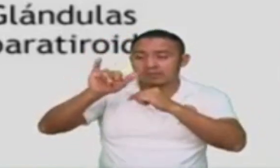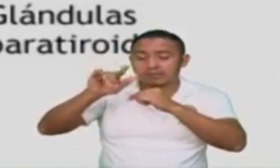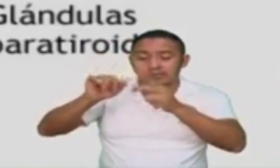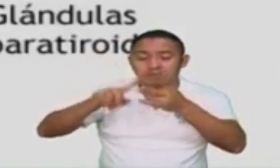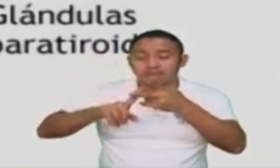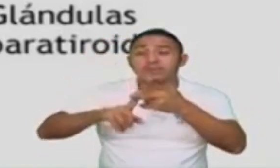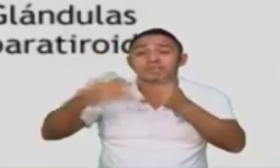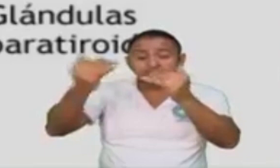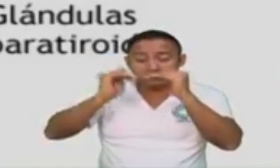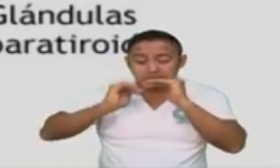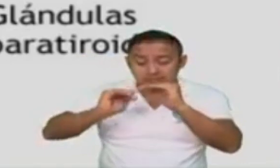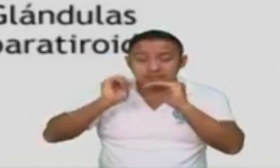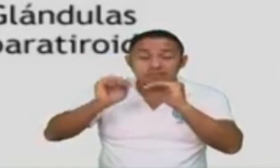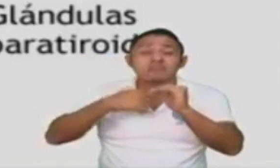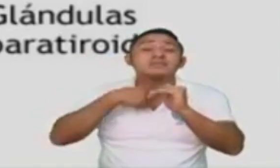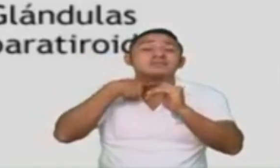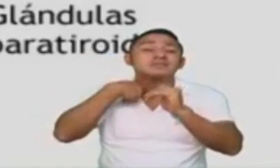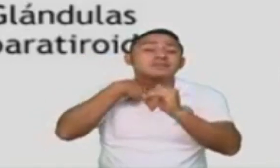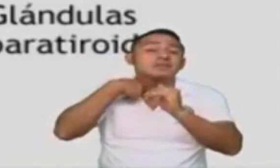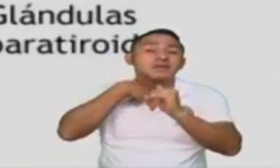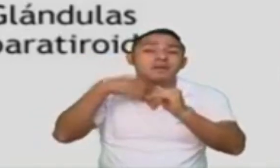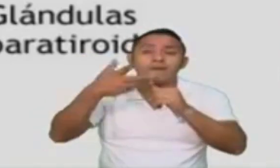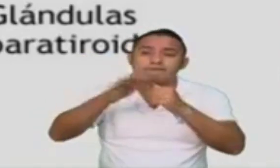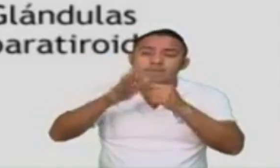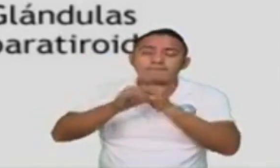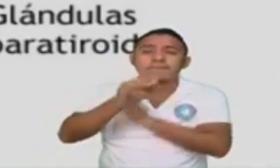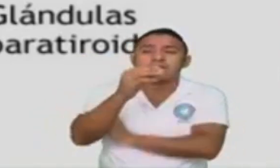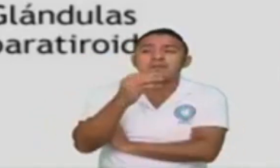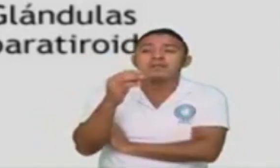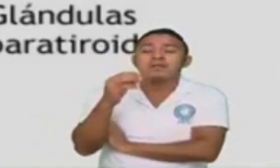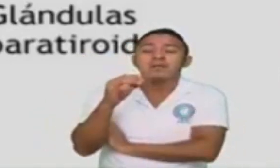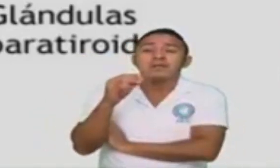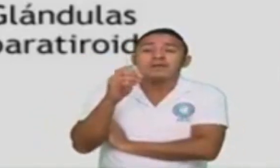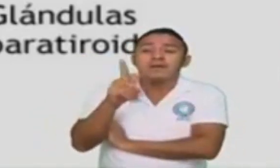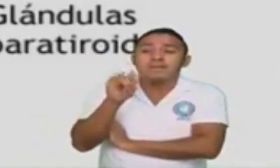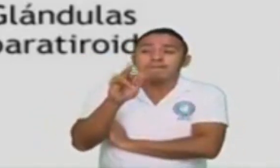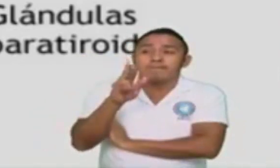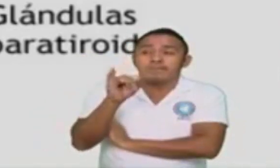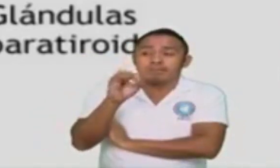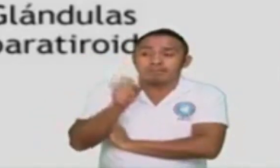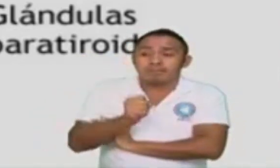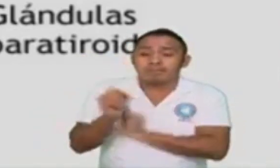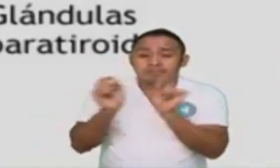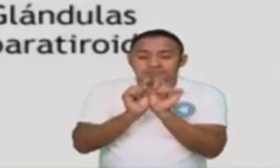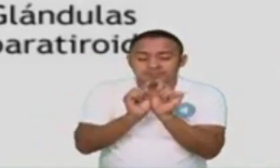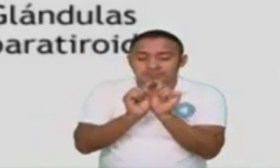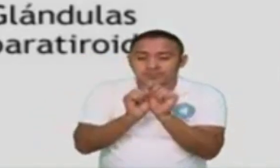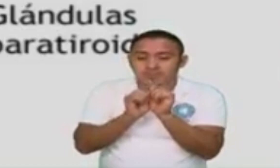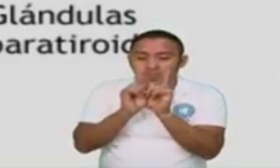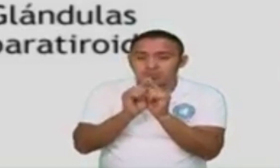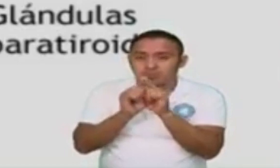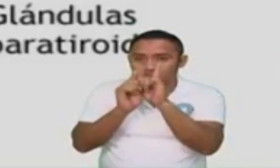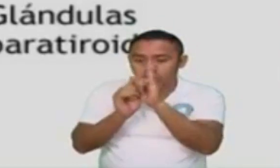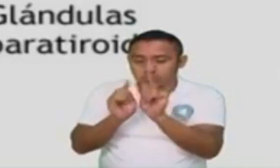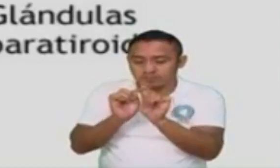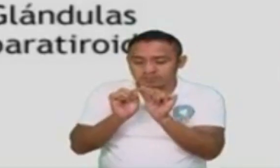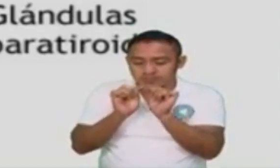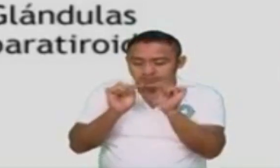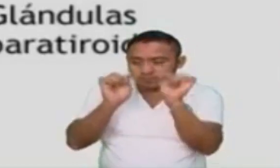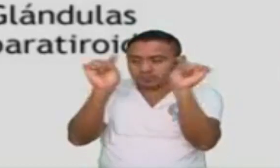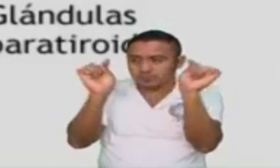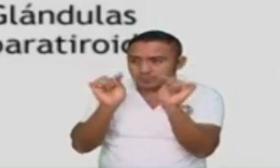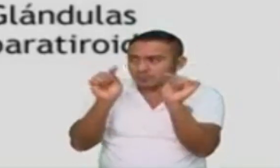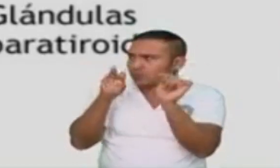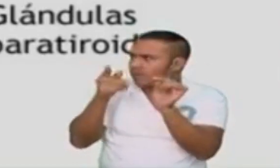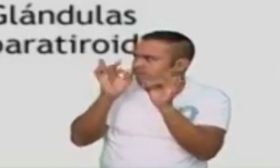en la parte anterior del cuello. ¿La ves? Ahí tiene la parte central y sus dos lóbulos. ¿Estamos viendo algo normal o